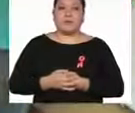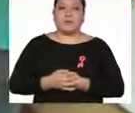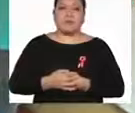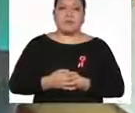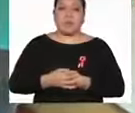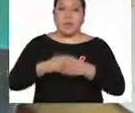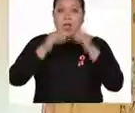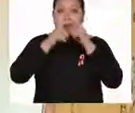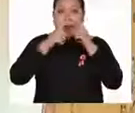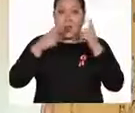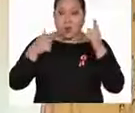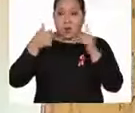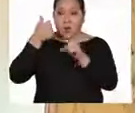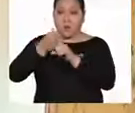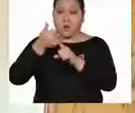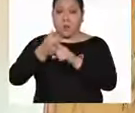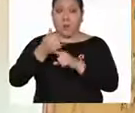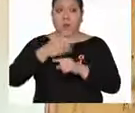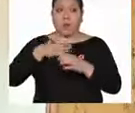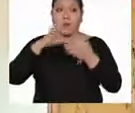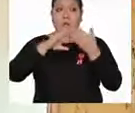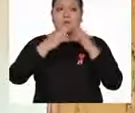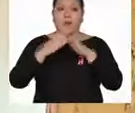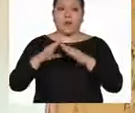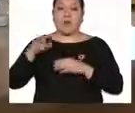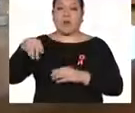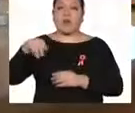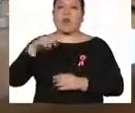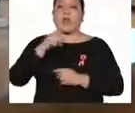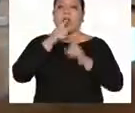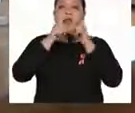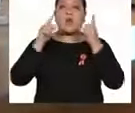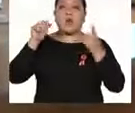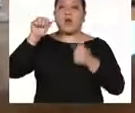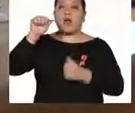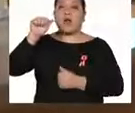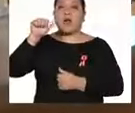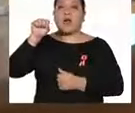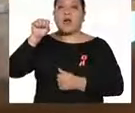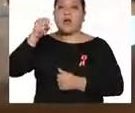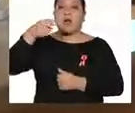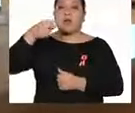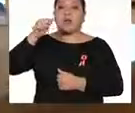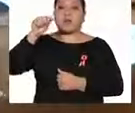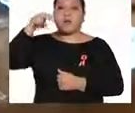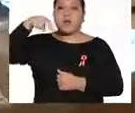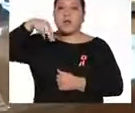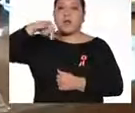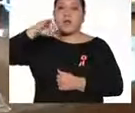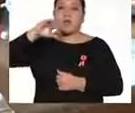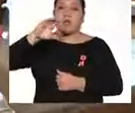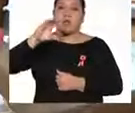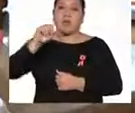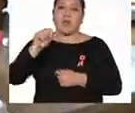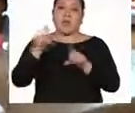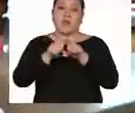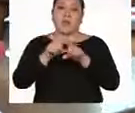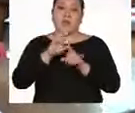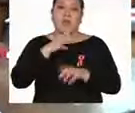La lengua madre de mi comunidad es la lengua xánica y también hablan castellano.